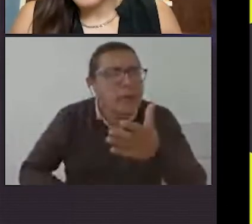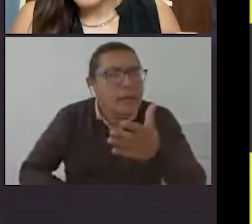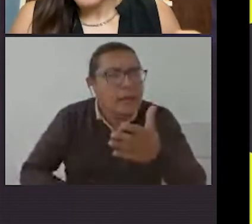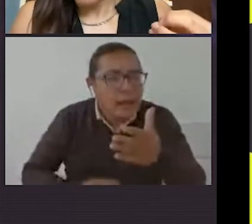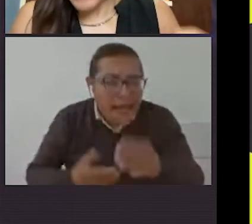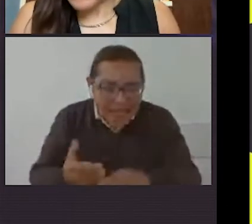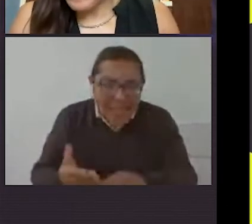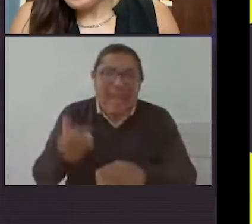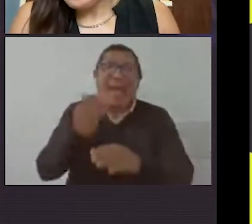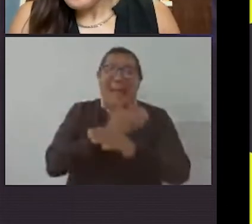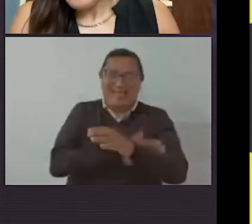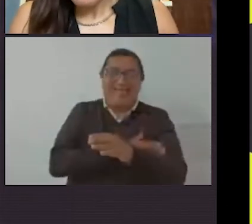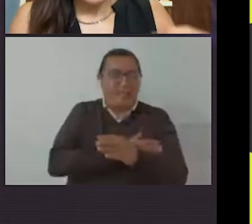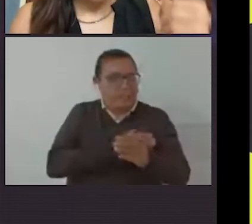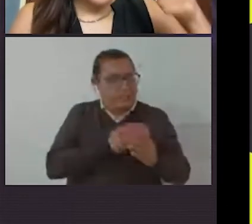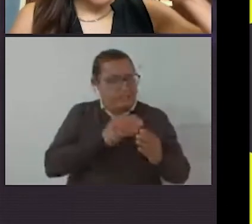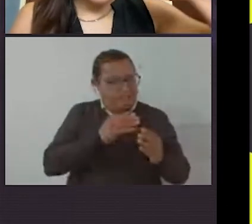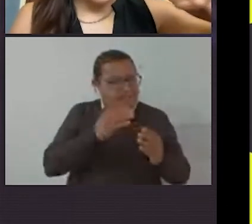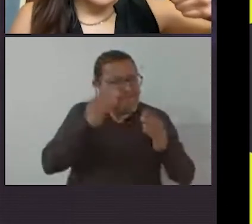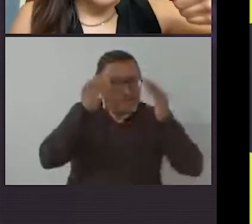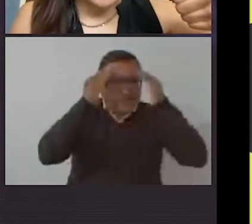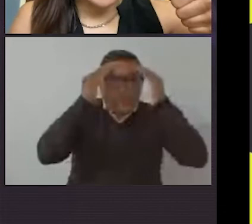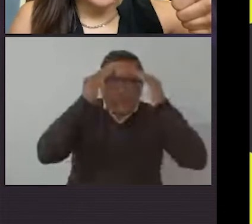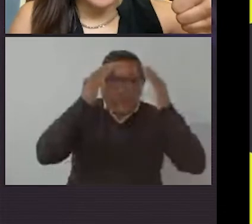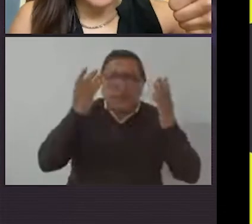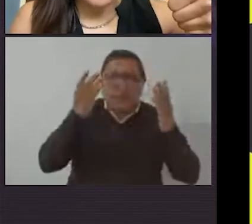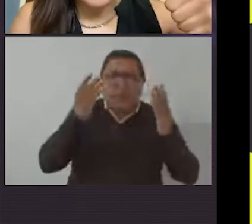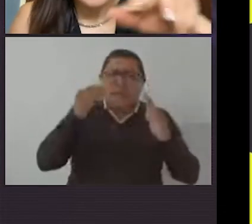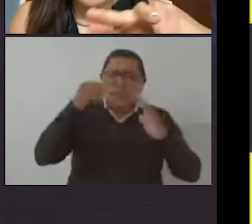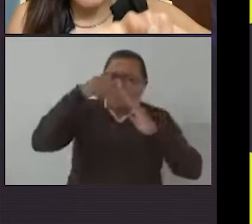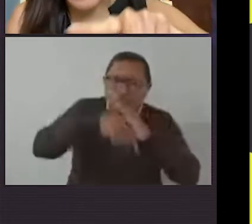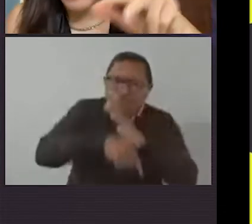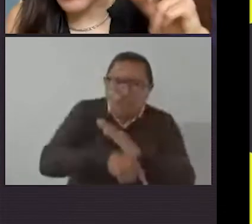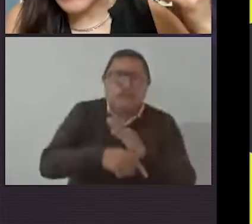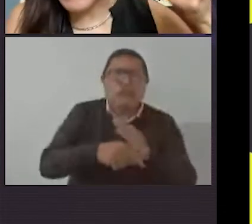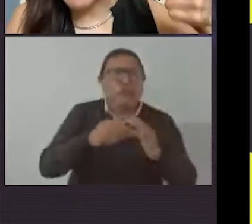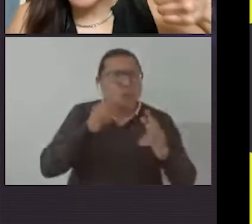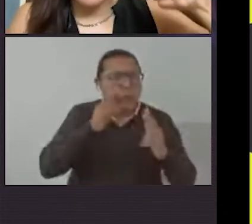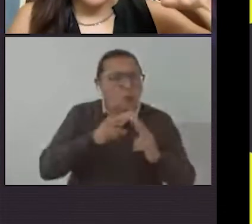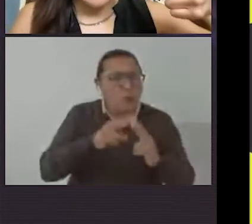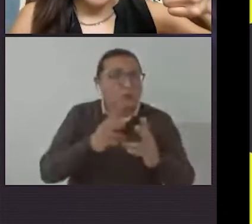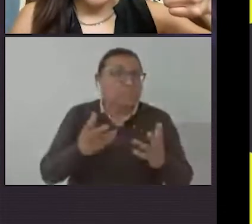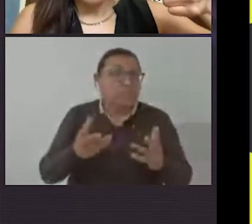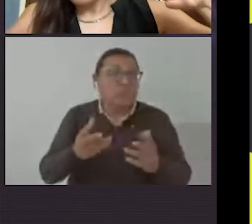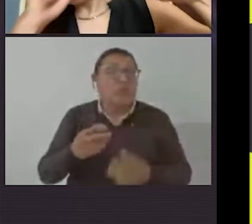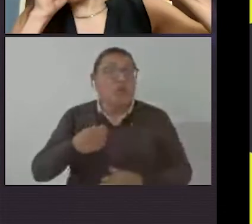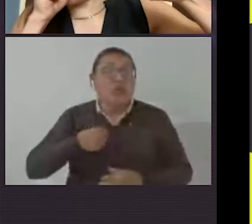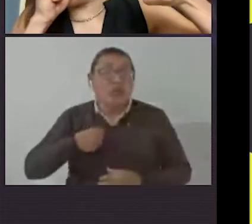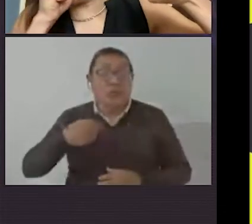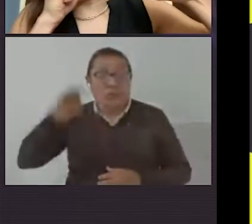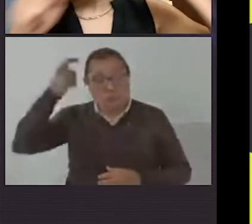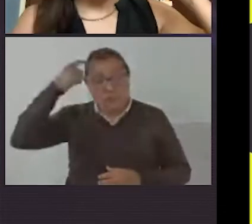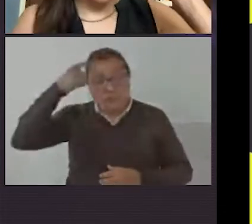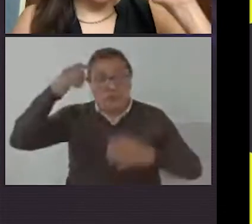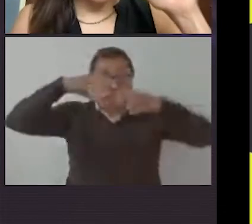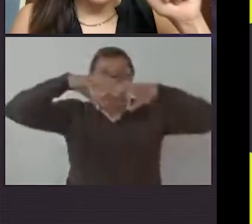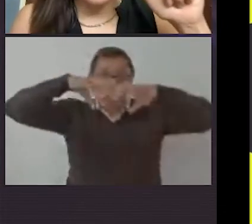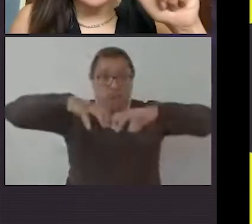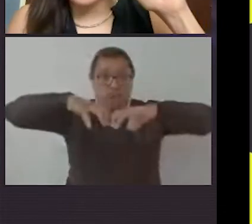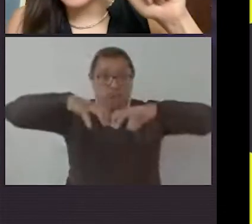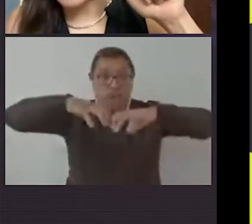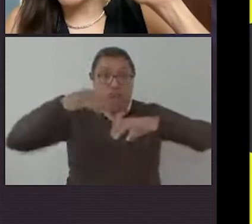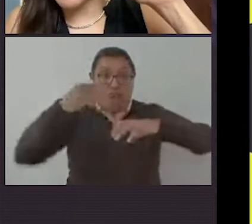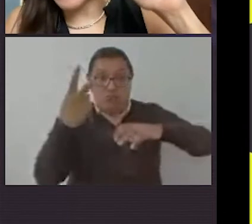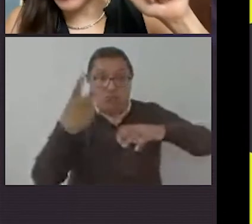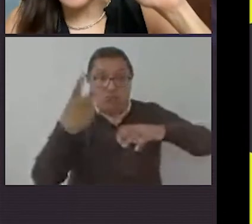manifestar? Bueno, para eso existe la imaginación, nuestros dos hemisferios del cerebro. Para eso